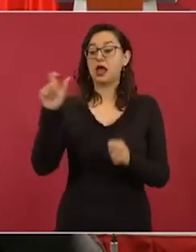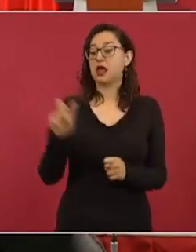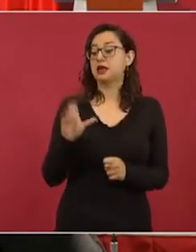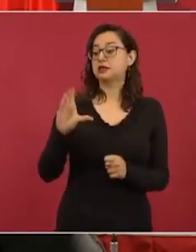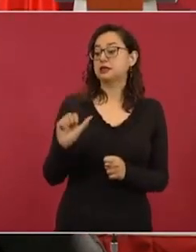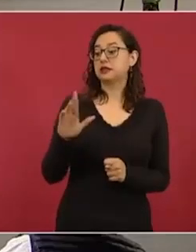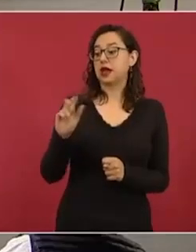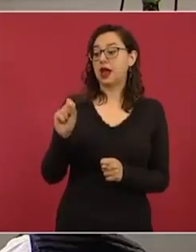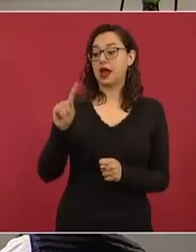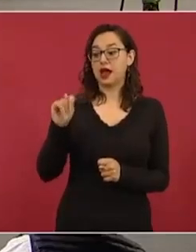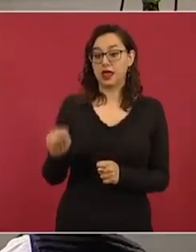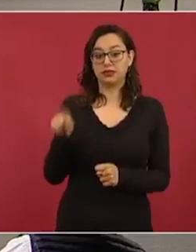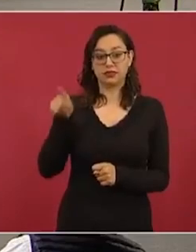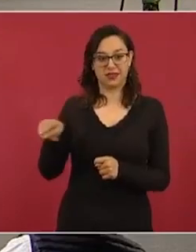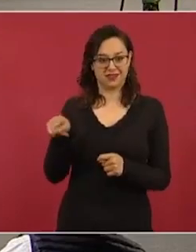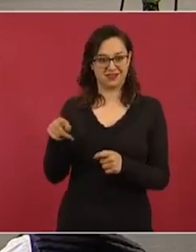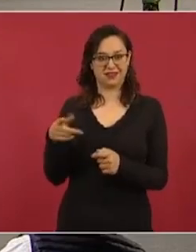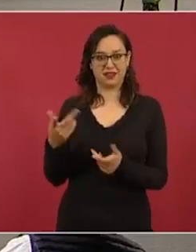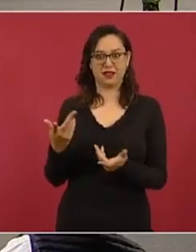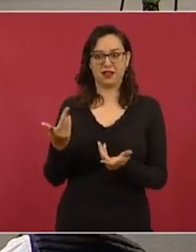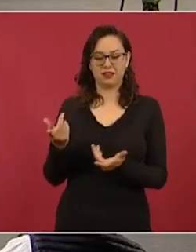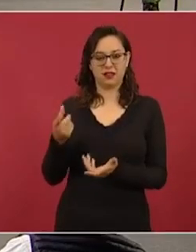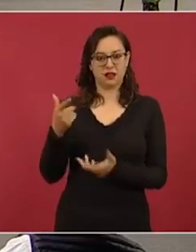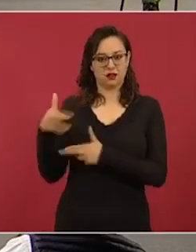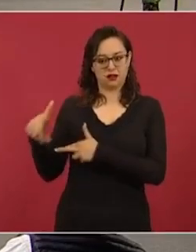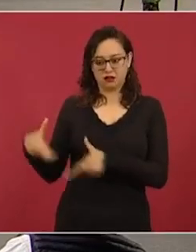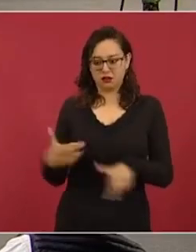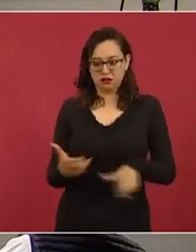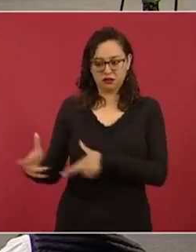tienen un proyecto,